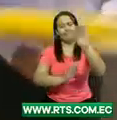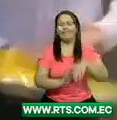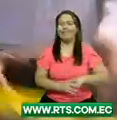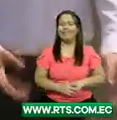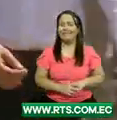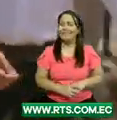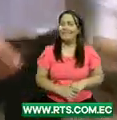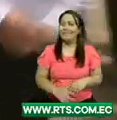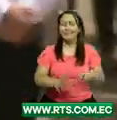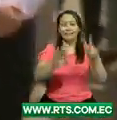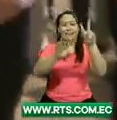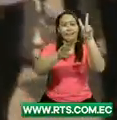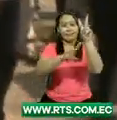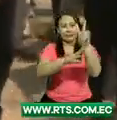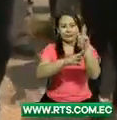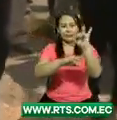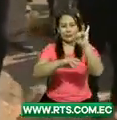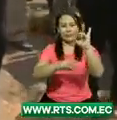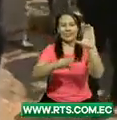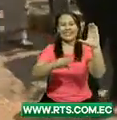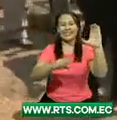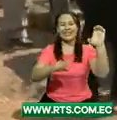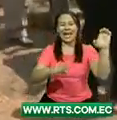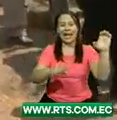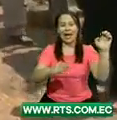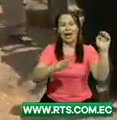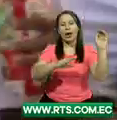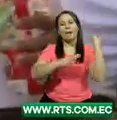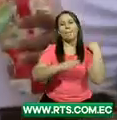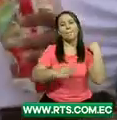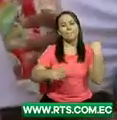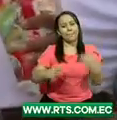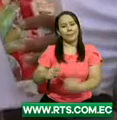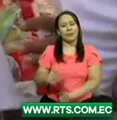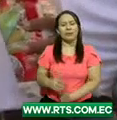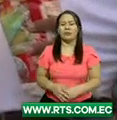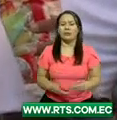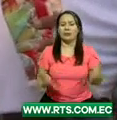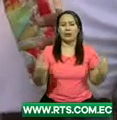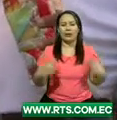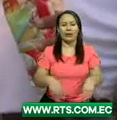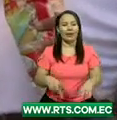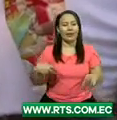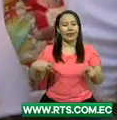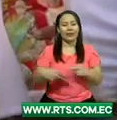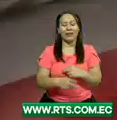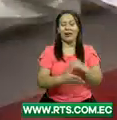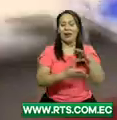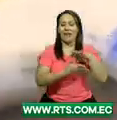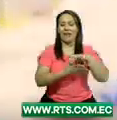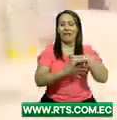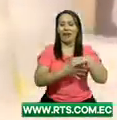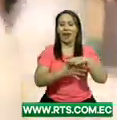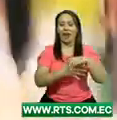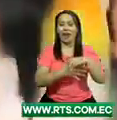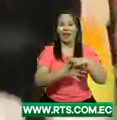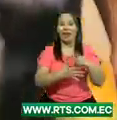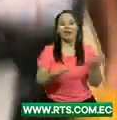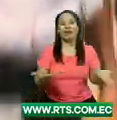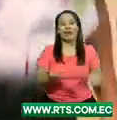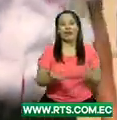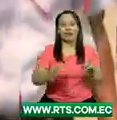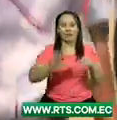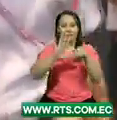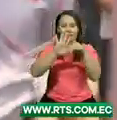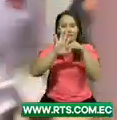el vicepresidente de la república otra sonnenholzner acudió a la inauguración de la feria 'expo arroz 2019 en el cantón santa lucia